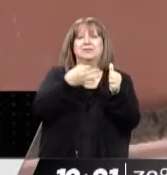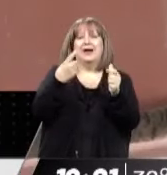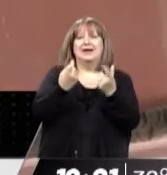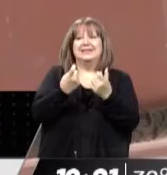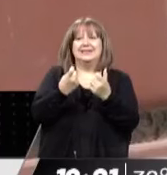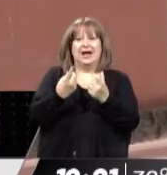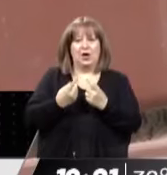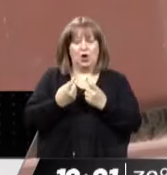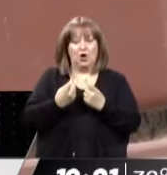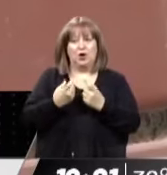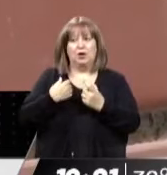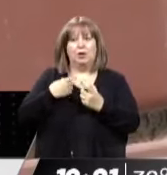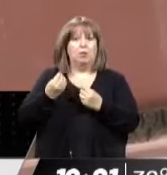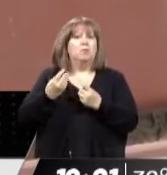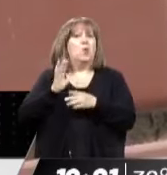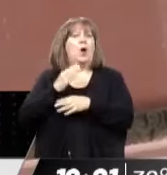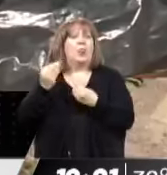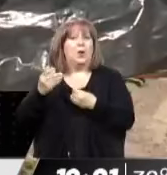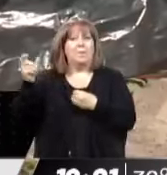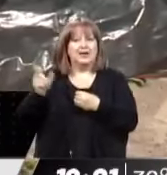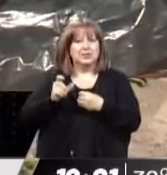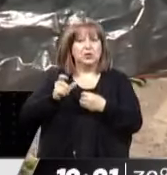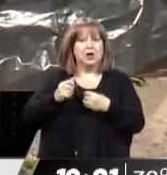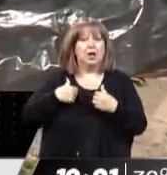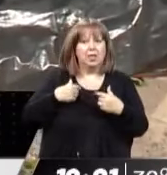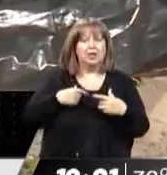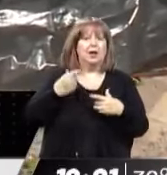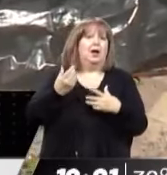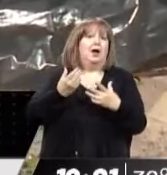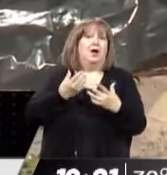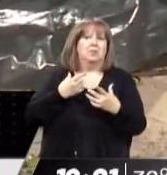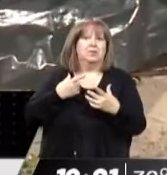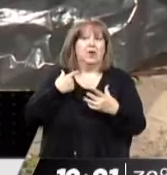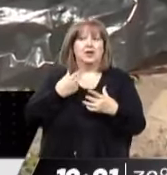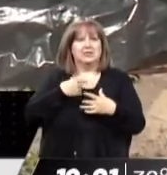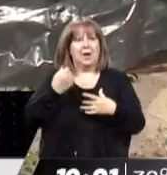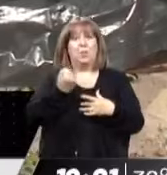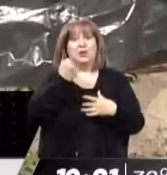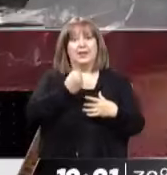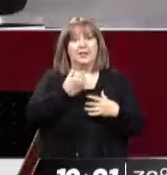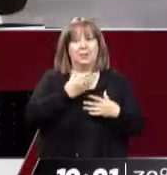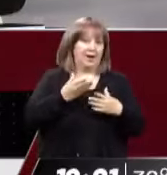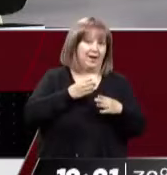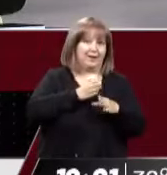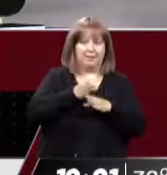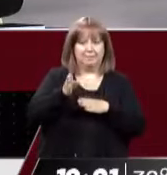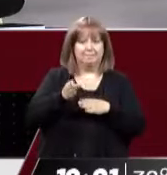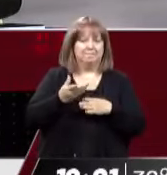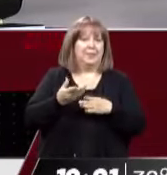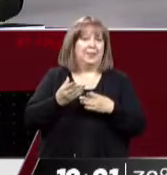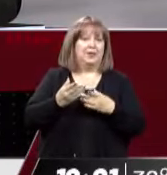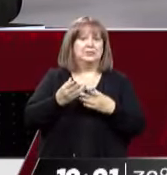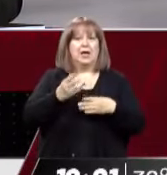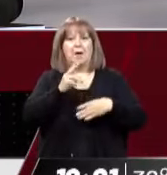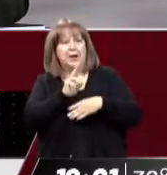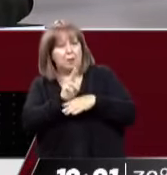haber perpetrado el suceso, el hecho, sin que vos estuvieras allí, digamos, fuiste determinante para que pasara el desenlace que hubo. Exactamente. Así